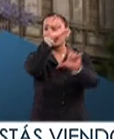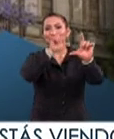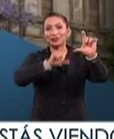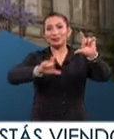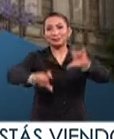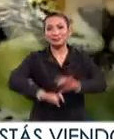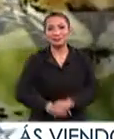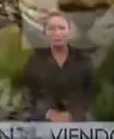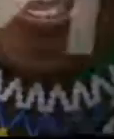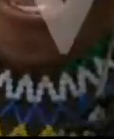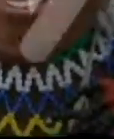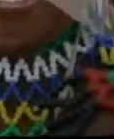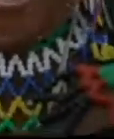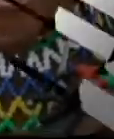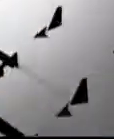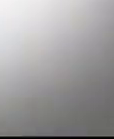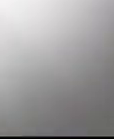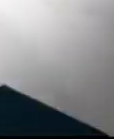Nacional.